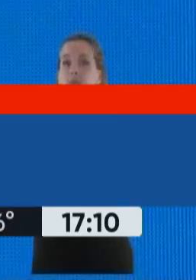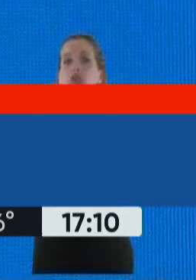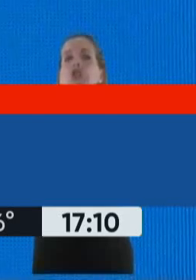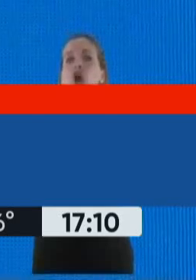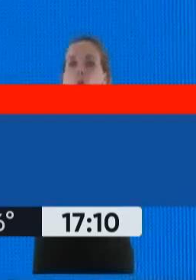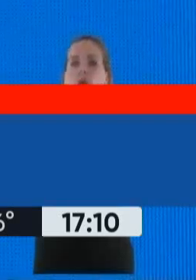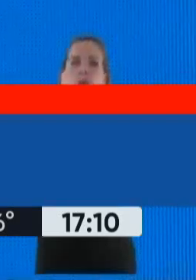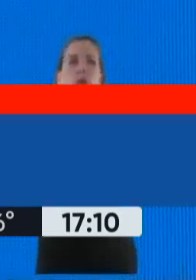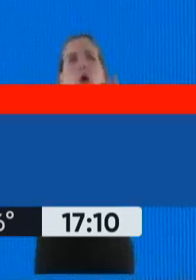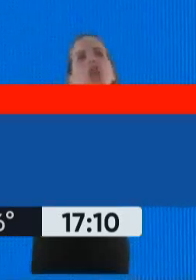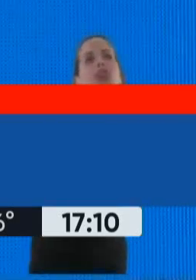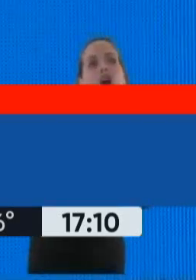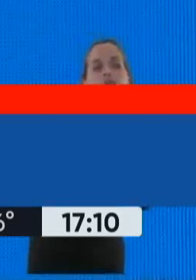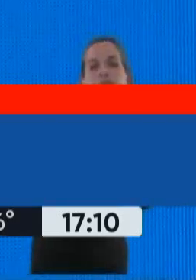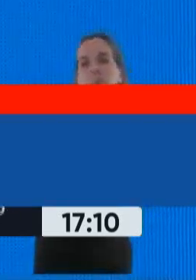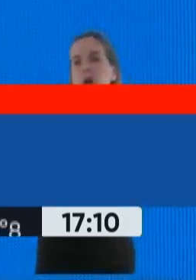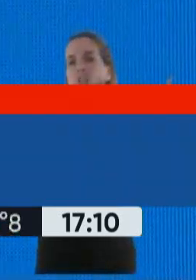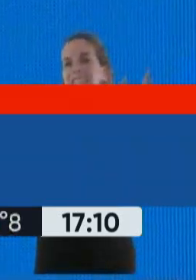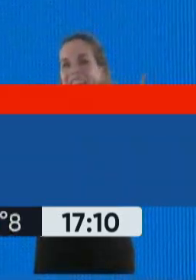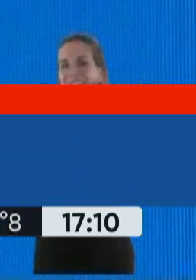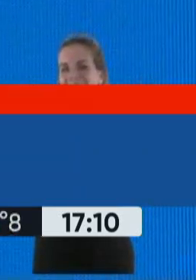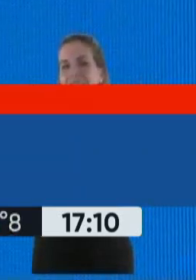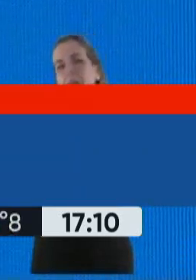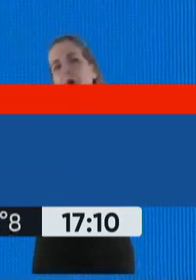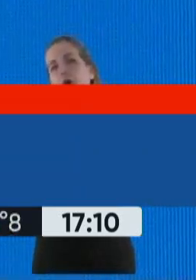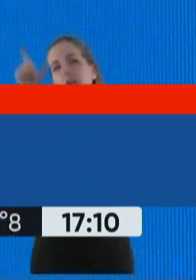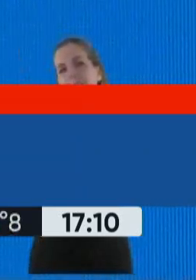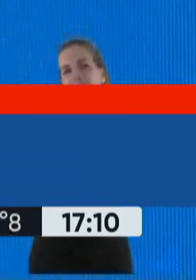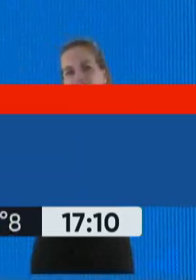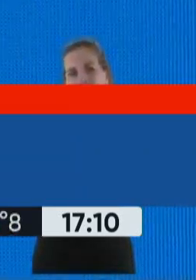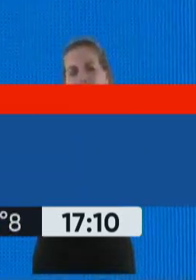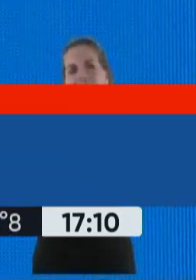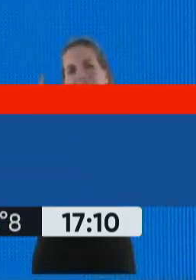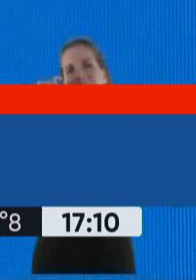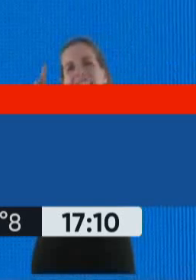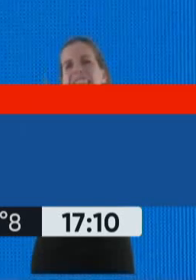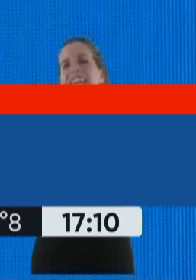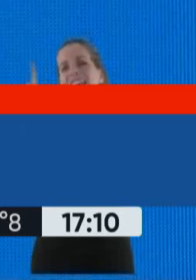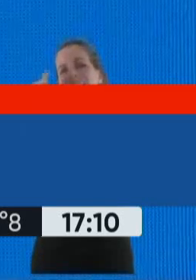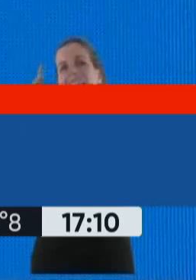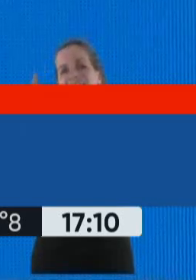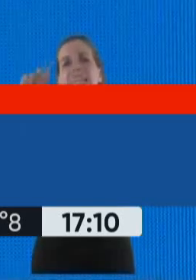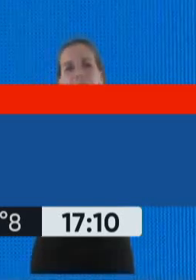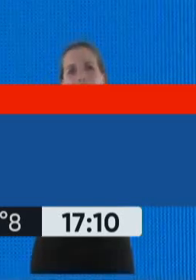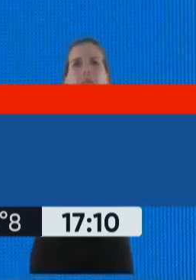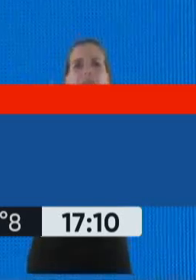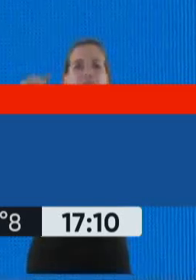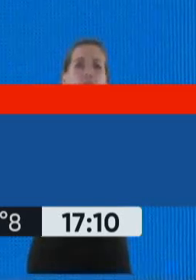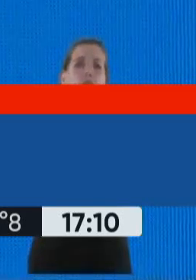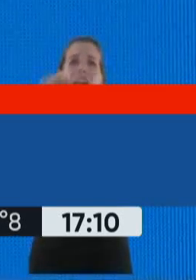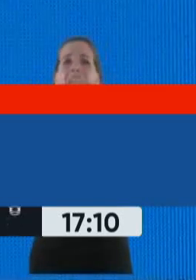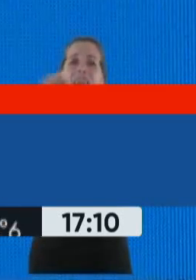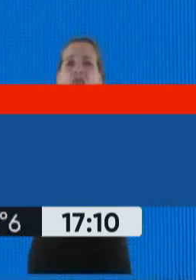Y después Lito hizo lo mismo y un día me escribió alguien que quiero mucho, que es Jorge Drexler, y me dijo, hoy toco en Madrid, ¿dónde? Por